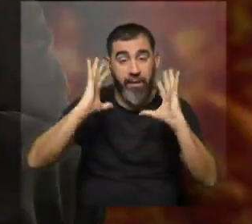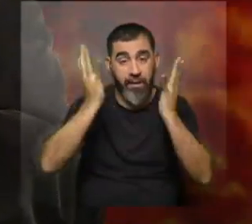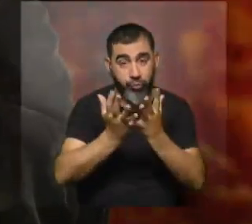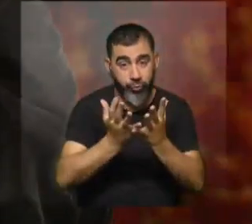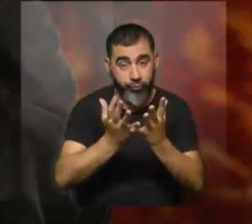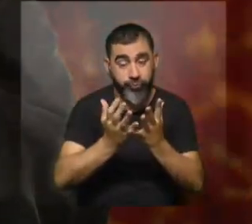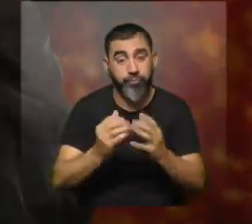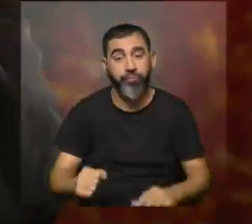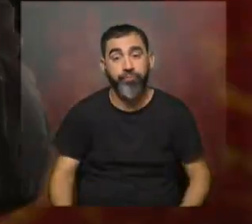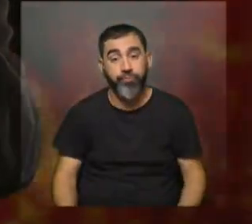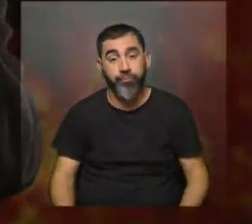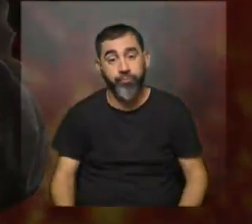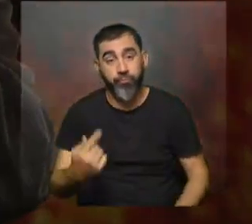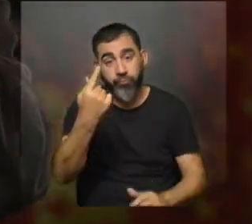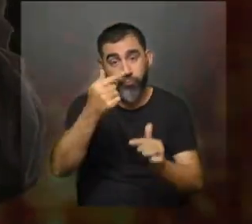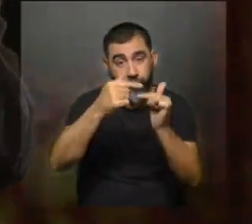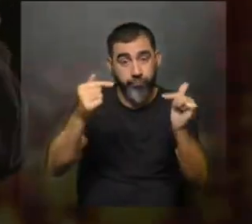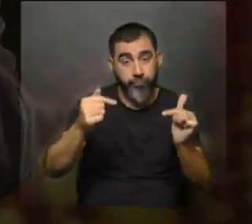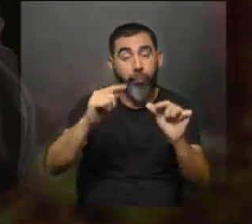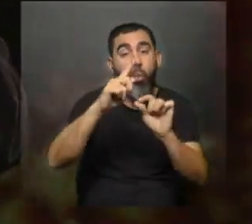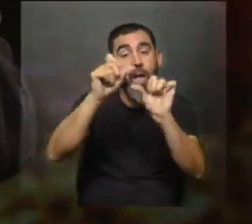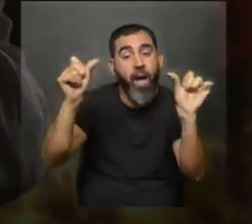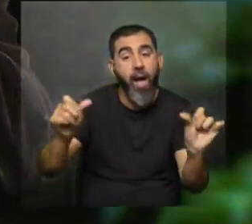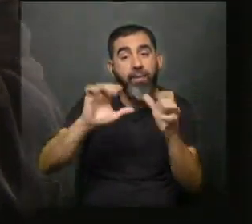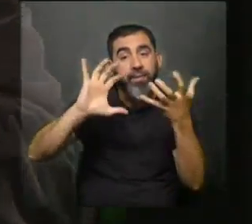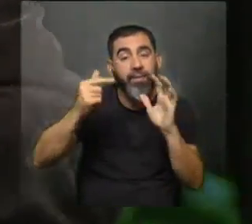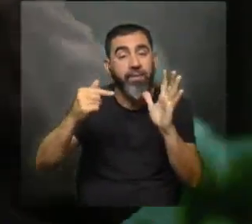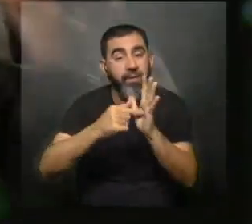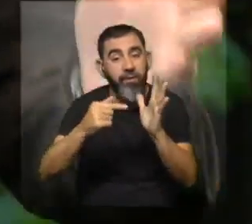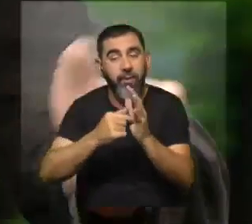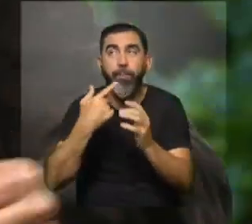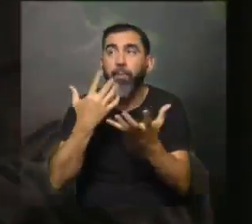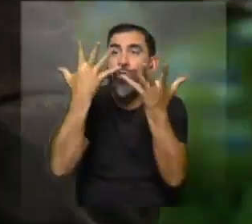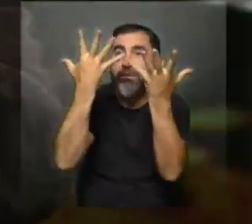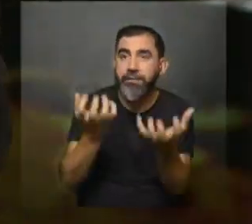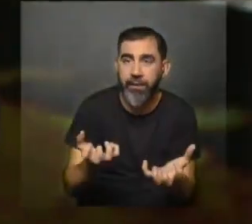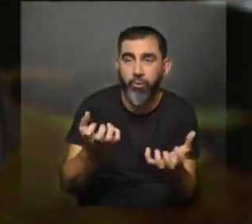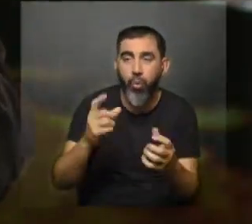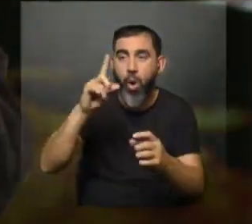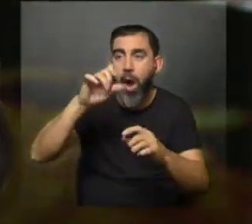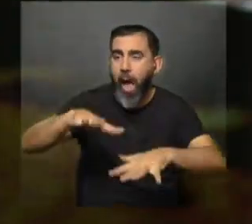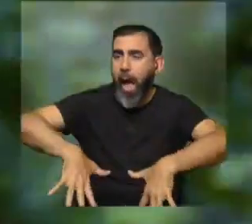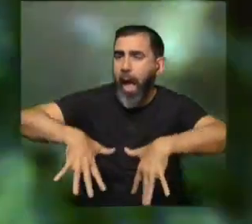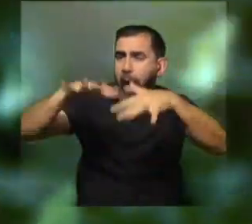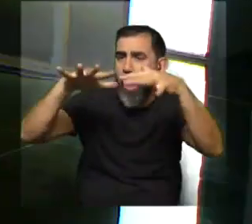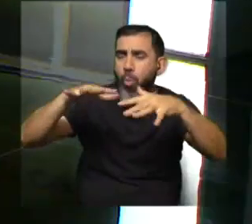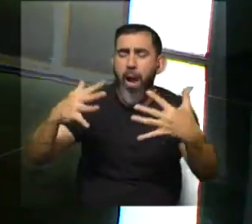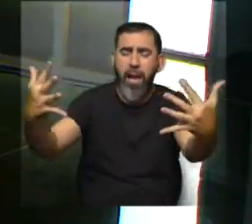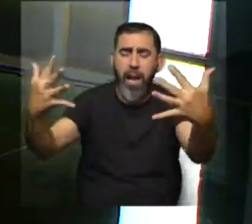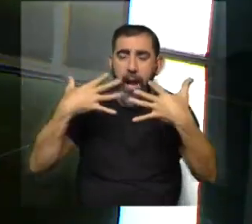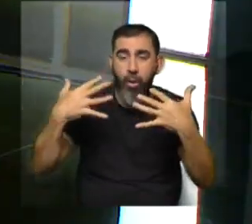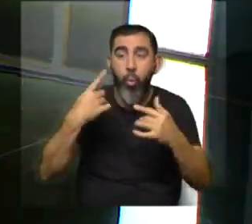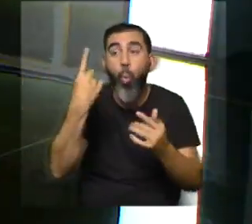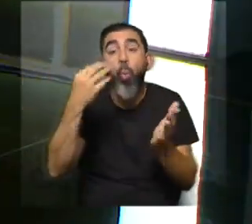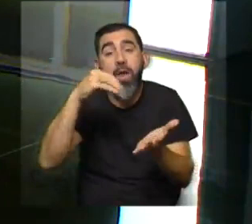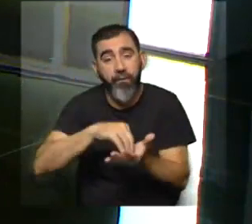justamente es ver si un evento climático particular extremo, una sequía, una inundación, una ola de calor,